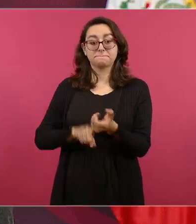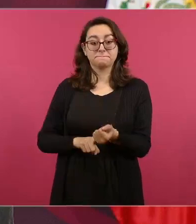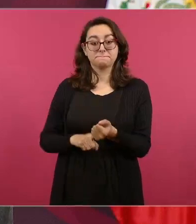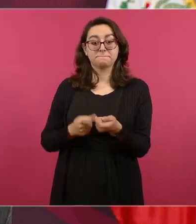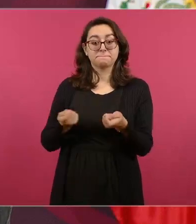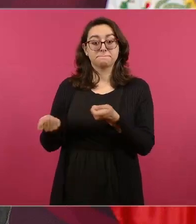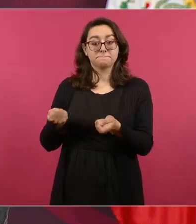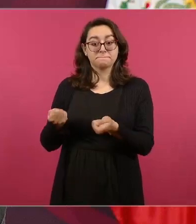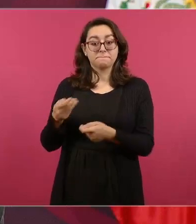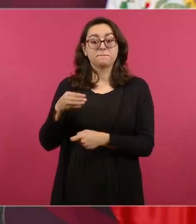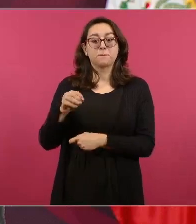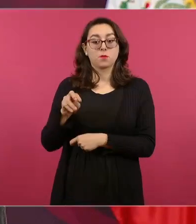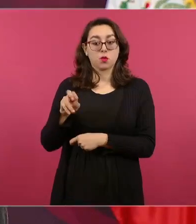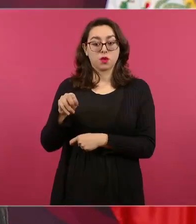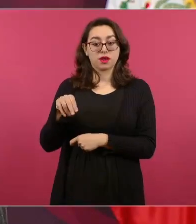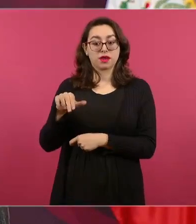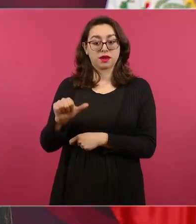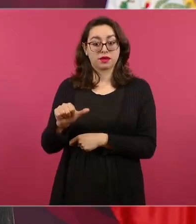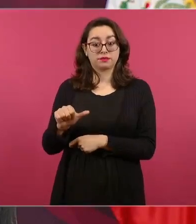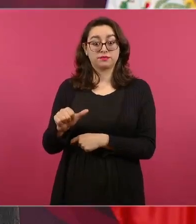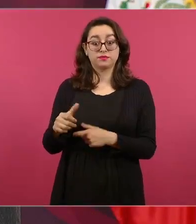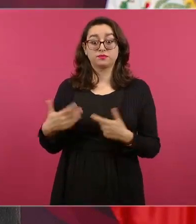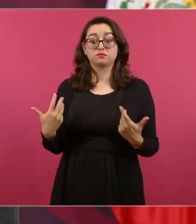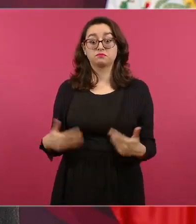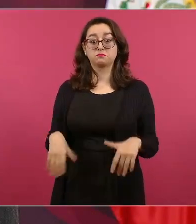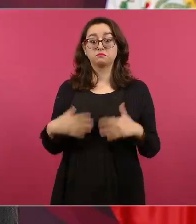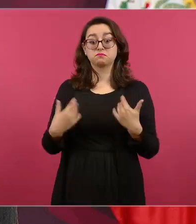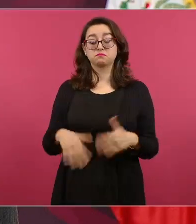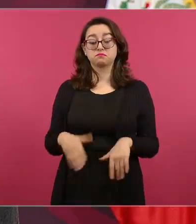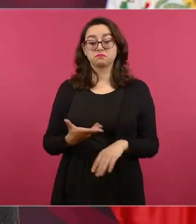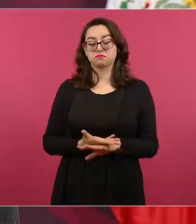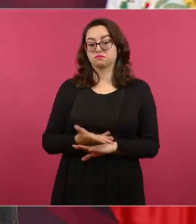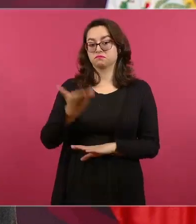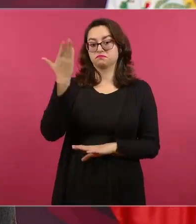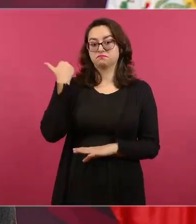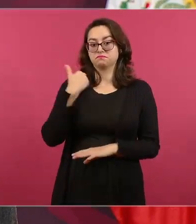Eso pues no se veía,